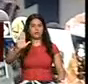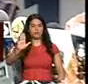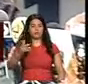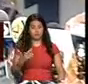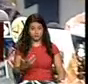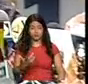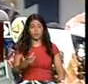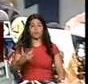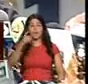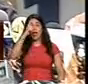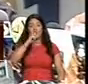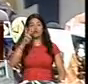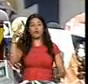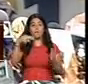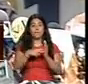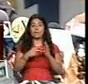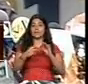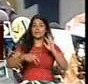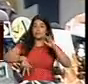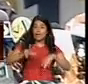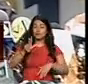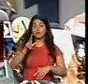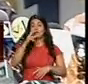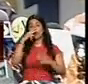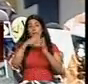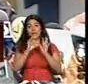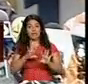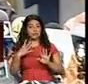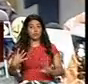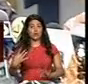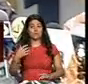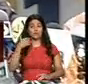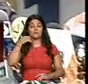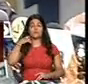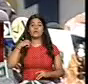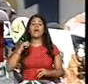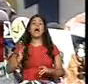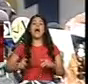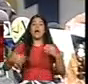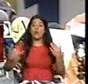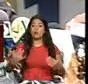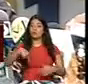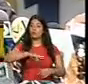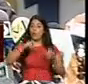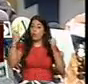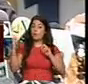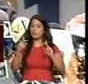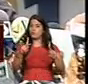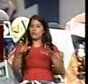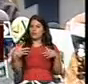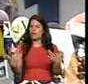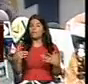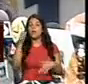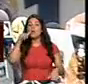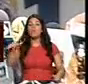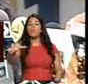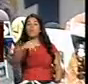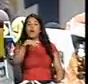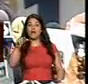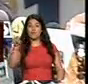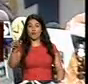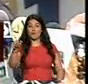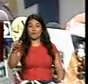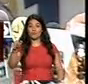2013 y 2019 nosotros tenemos la inmensa oportunidad y posibilidad de que nuestro país con las